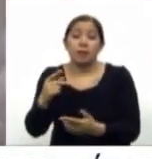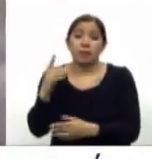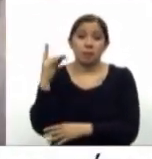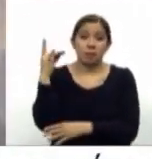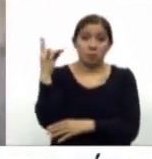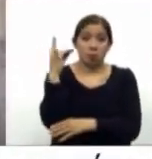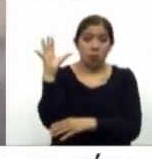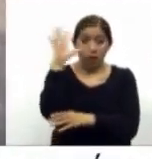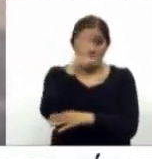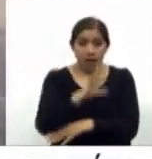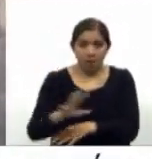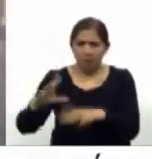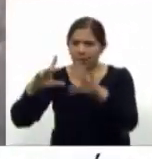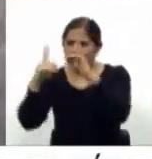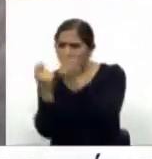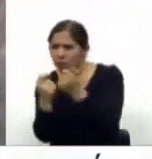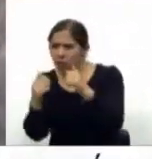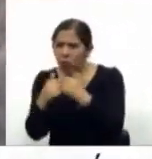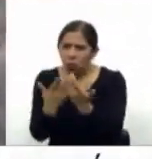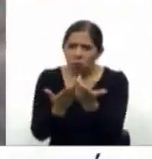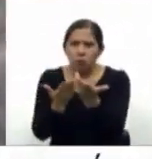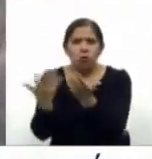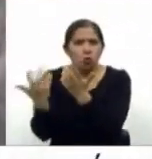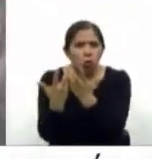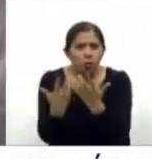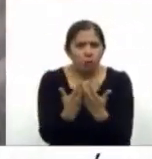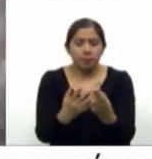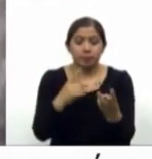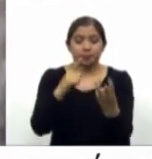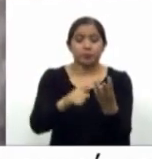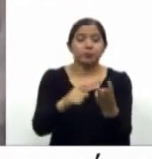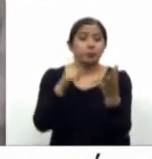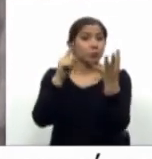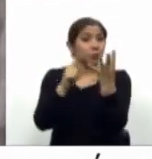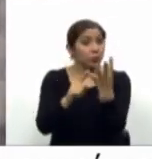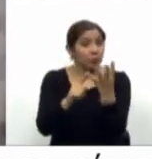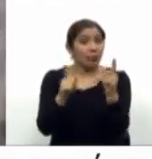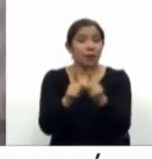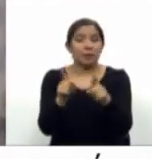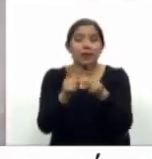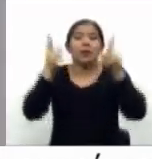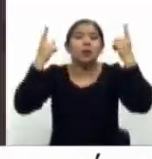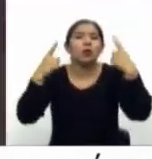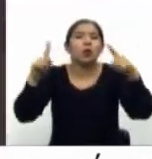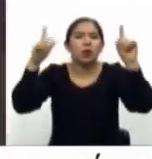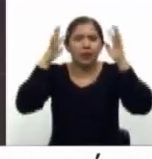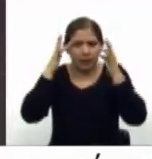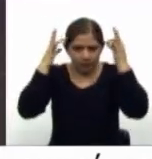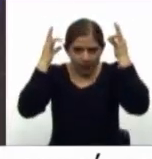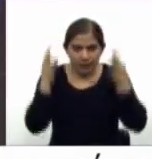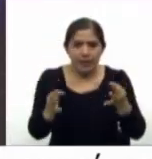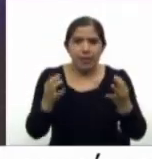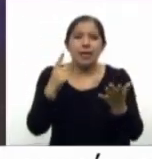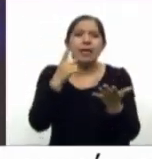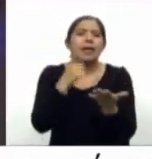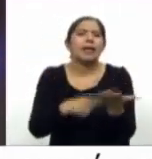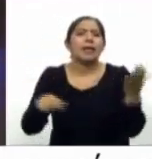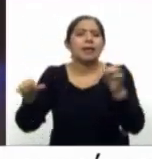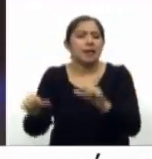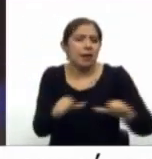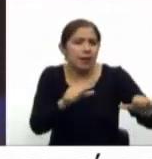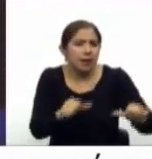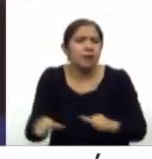los distintos departamentos. Se ha logrado establecer cuáles son las actividades y